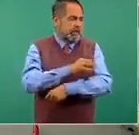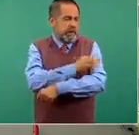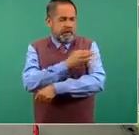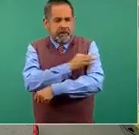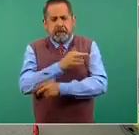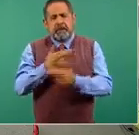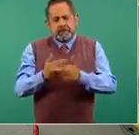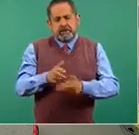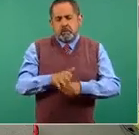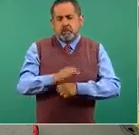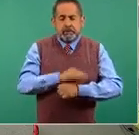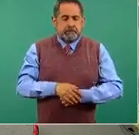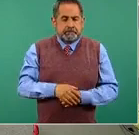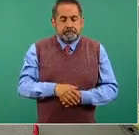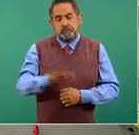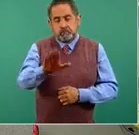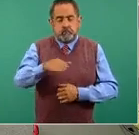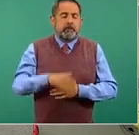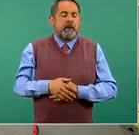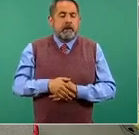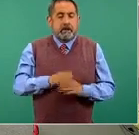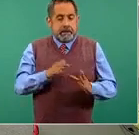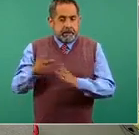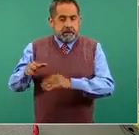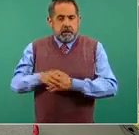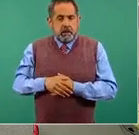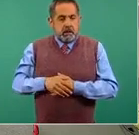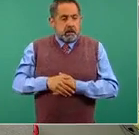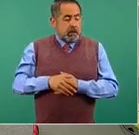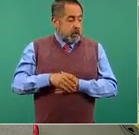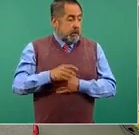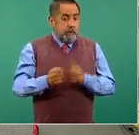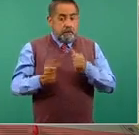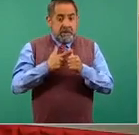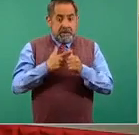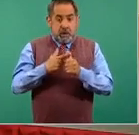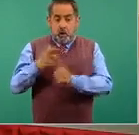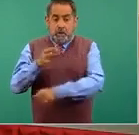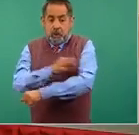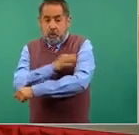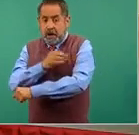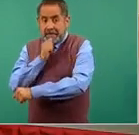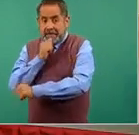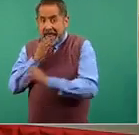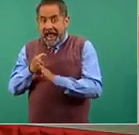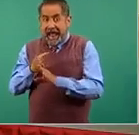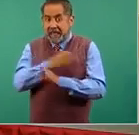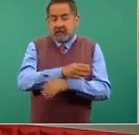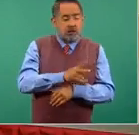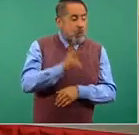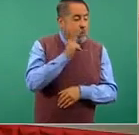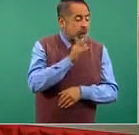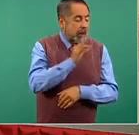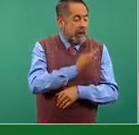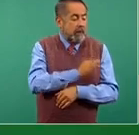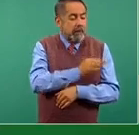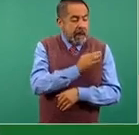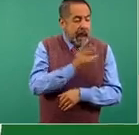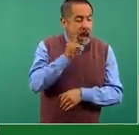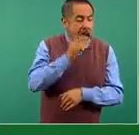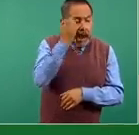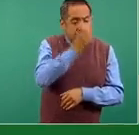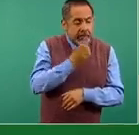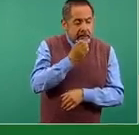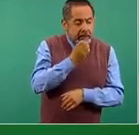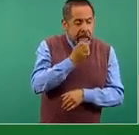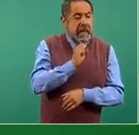vacunadas. Respecto a pruebas para saber si puedo o no recibir determinada vacuna, no existen tales pruebas, no existe